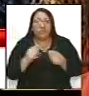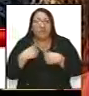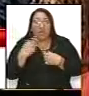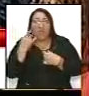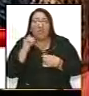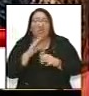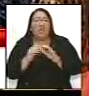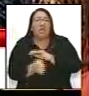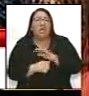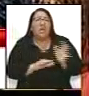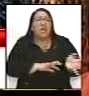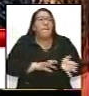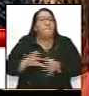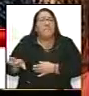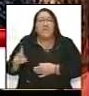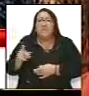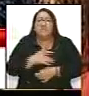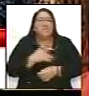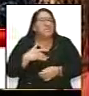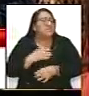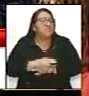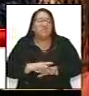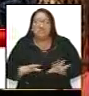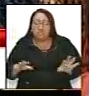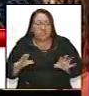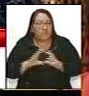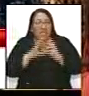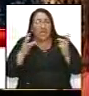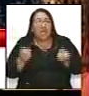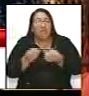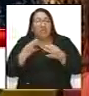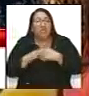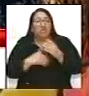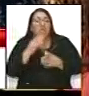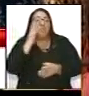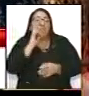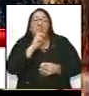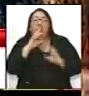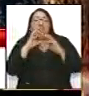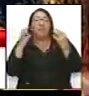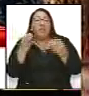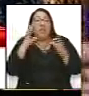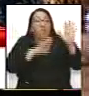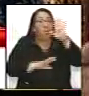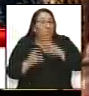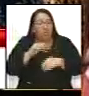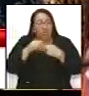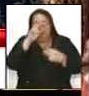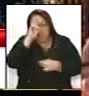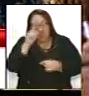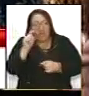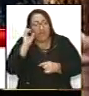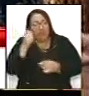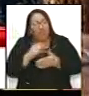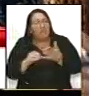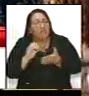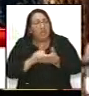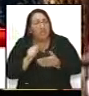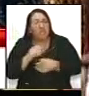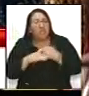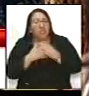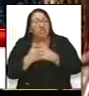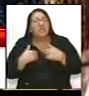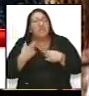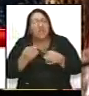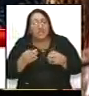posiciones aisladas del sentir de la gran mayoría de padres de familia a nivel nacional. Creo que más bien el que tiene